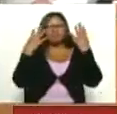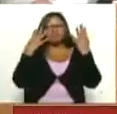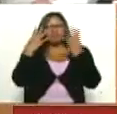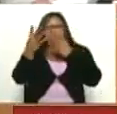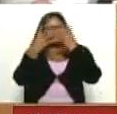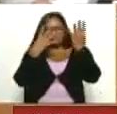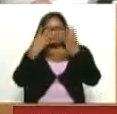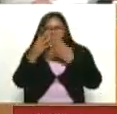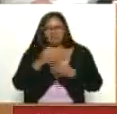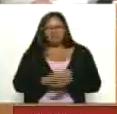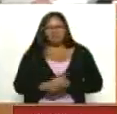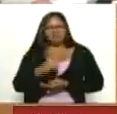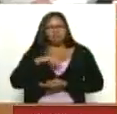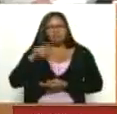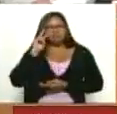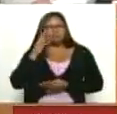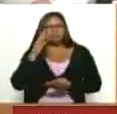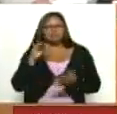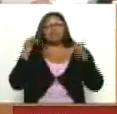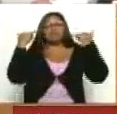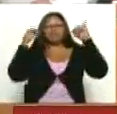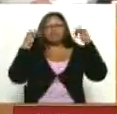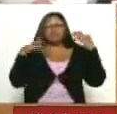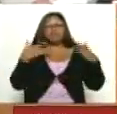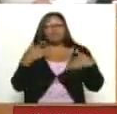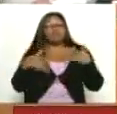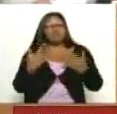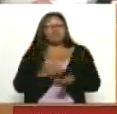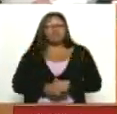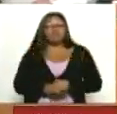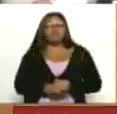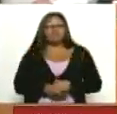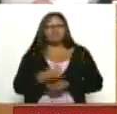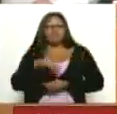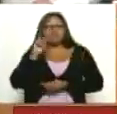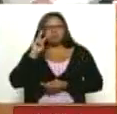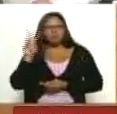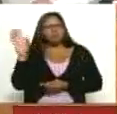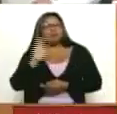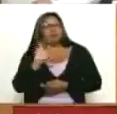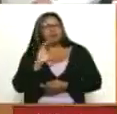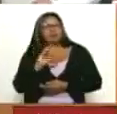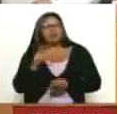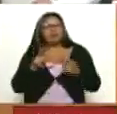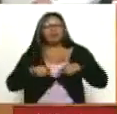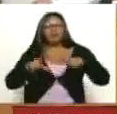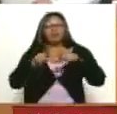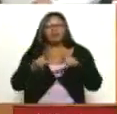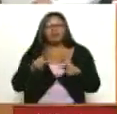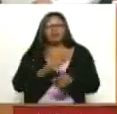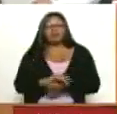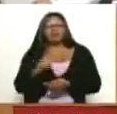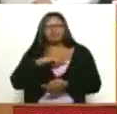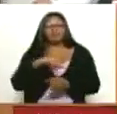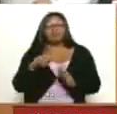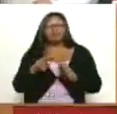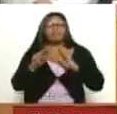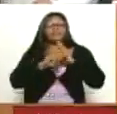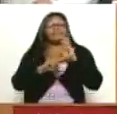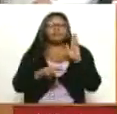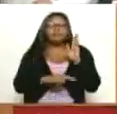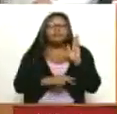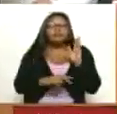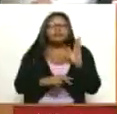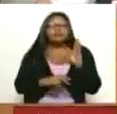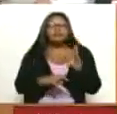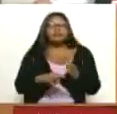también hay eventos de calle, los grandes eventos de calle. Por ejemplo, en Caracas se desarrollan en el eje desde Parque Carabobo hasta